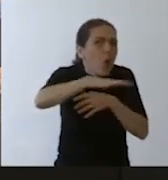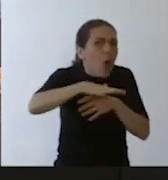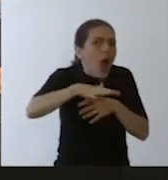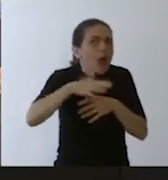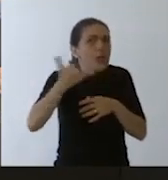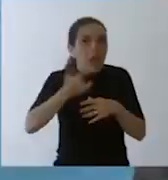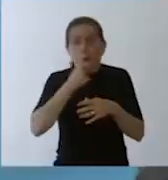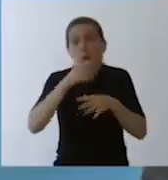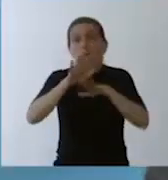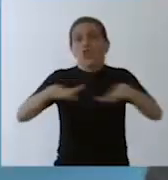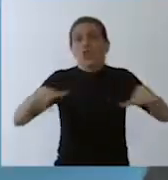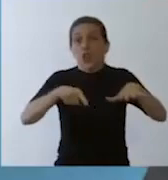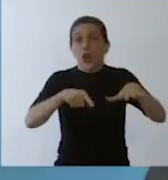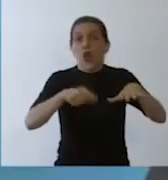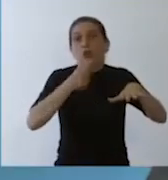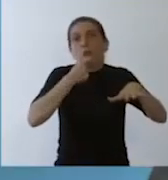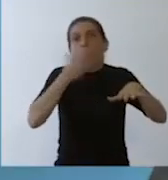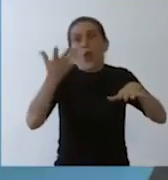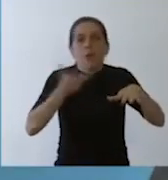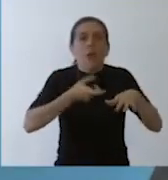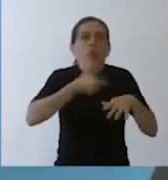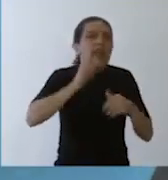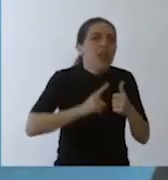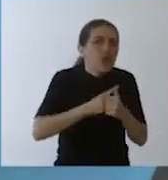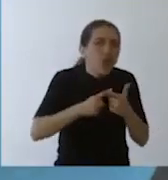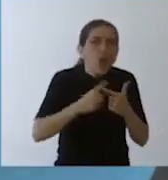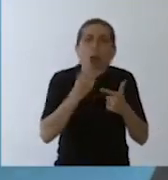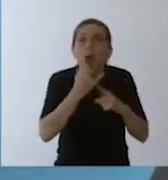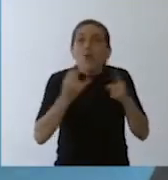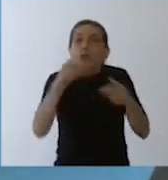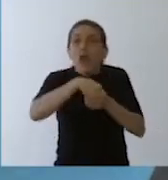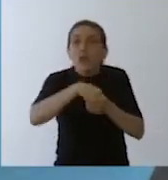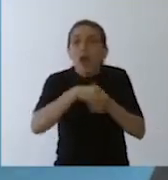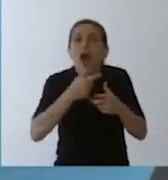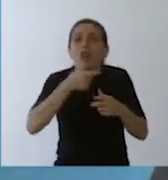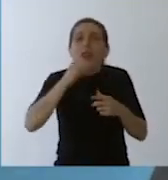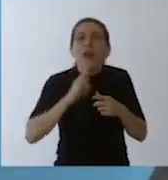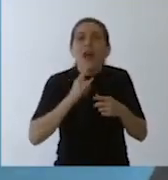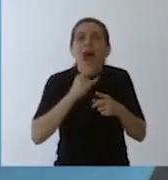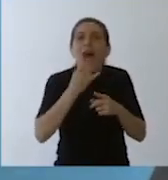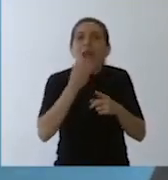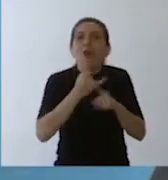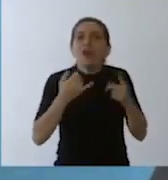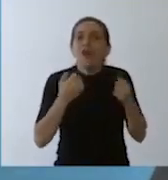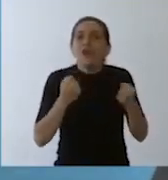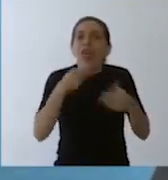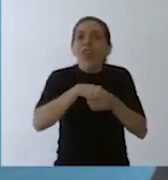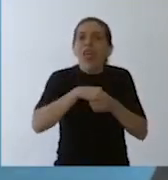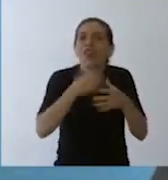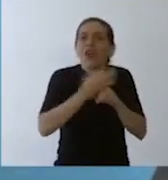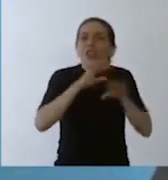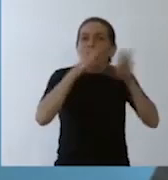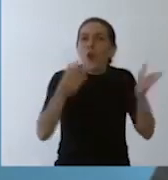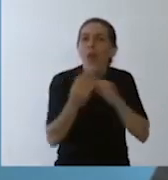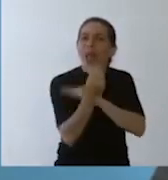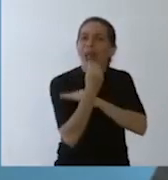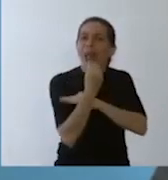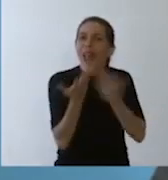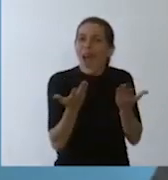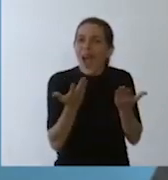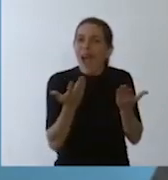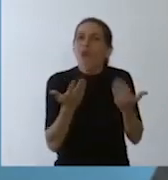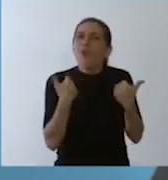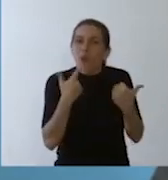los chicos con a lo mejor desayunos o almuerzos fortificados, en un lugar en la cual la vulnerabilidad la